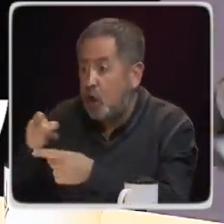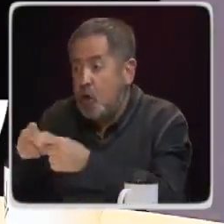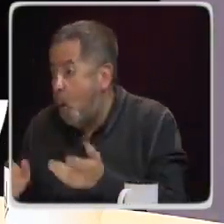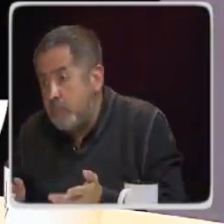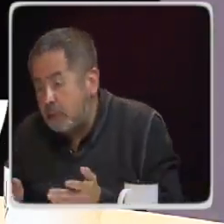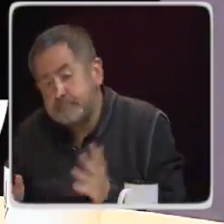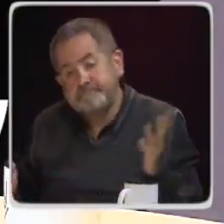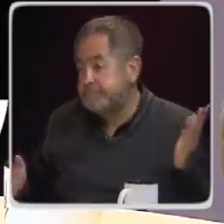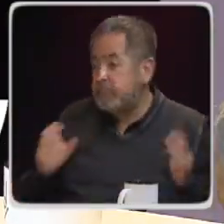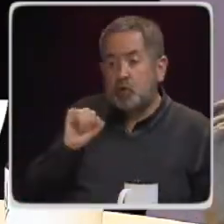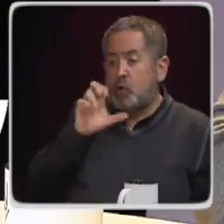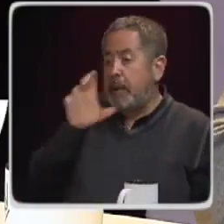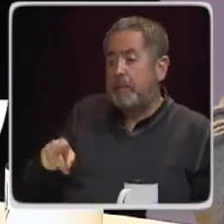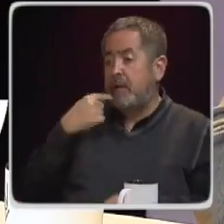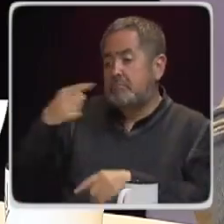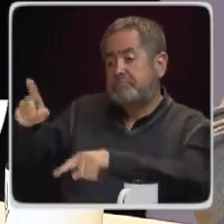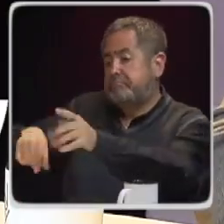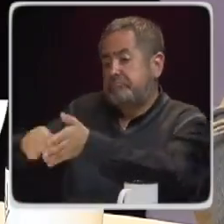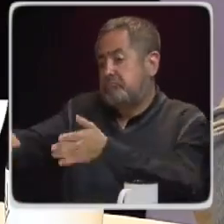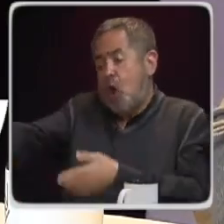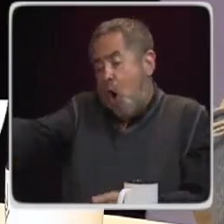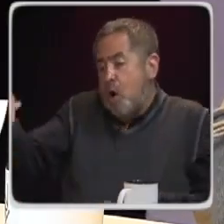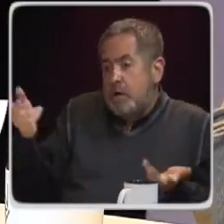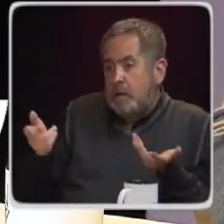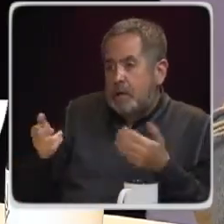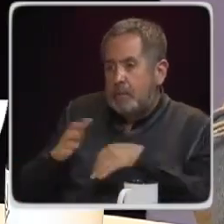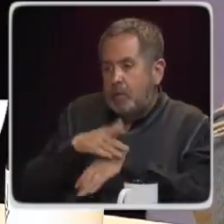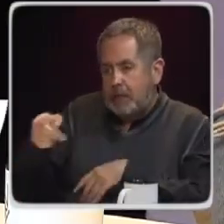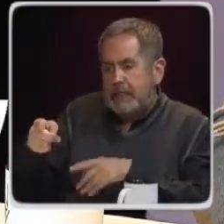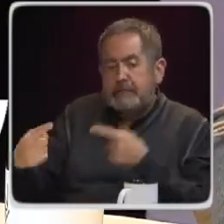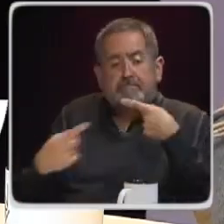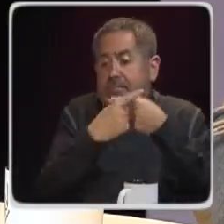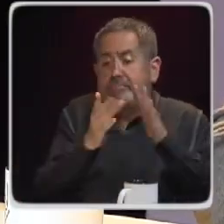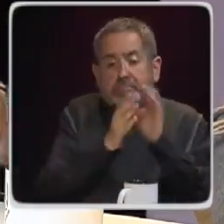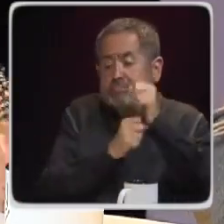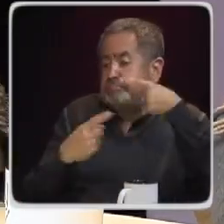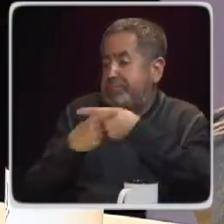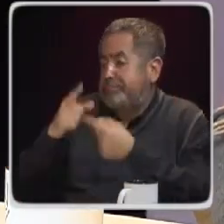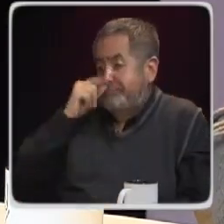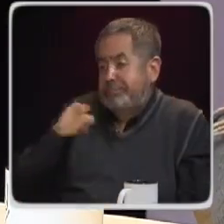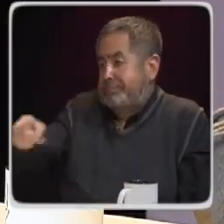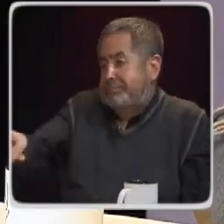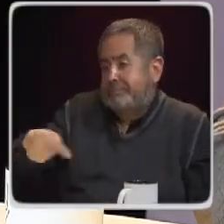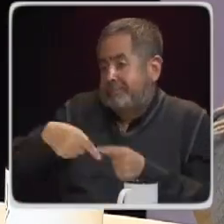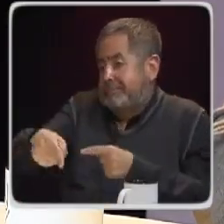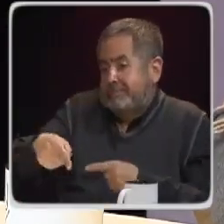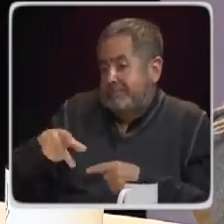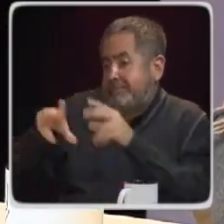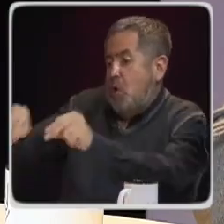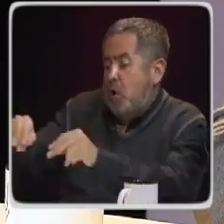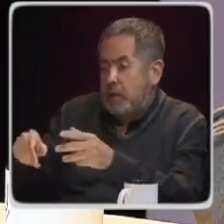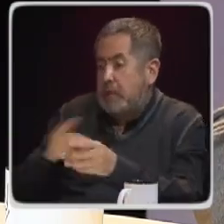con discapacidad. Ahorita tenemos 200 integrantes inscritos que quieren participar. Entonces vamos avanzando poco a